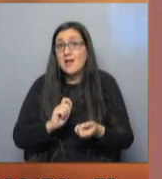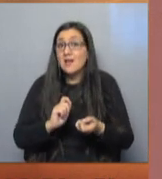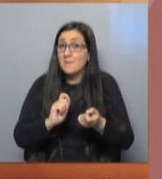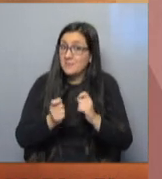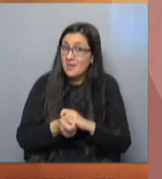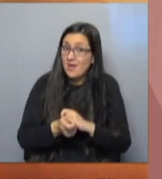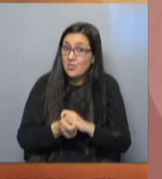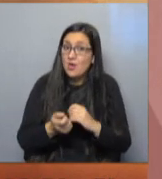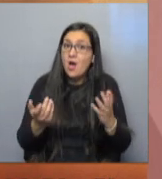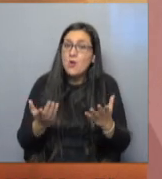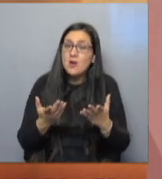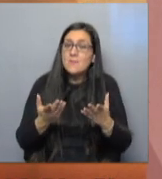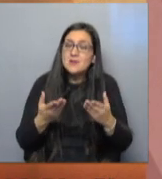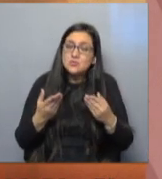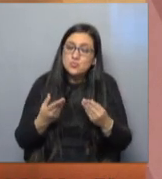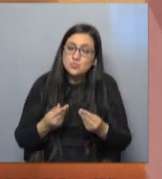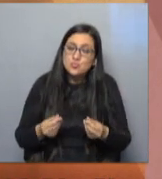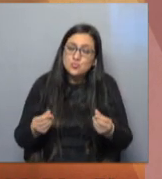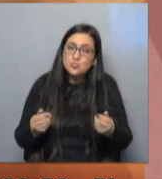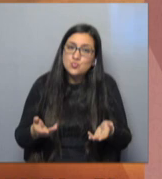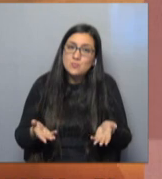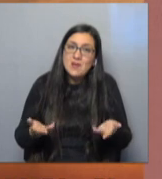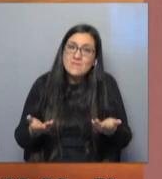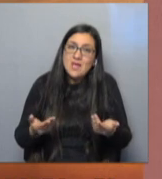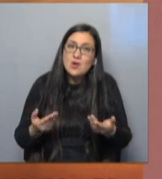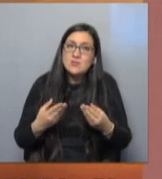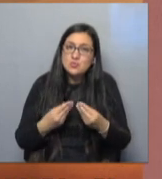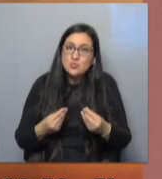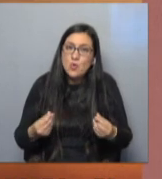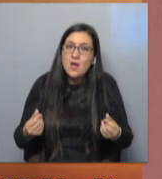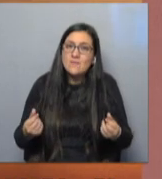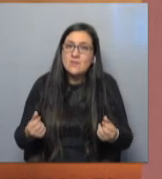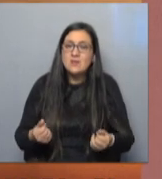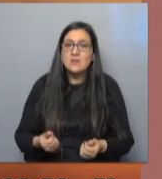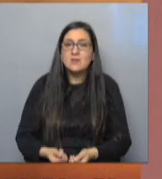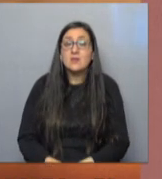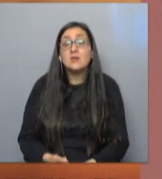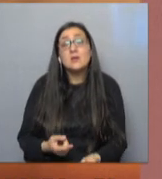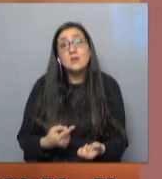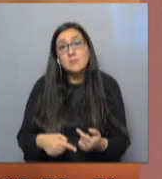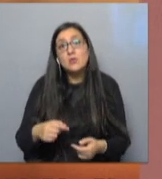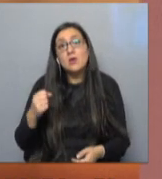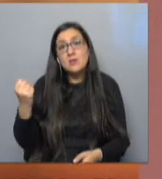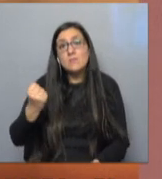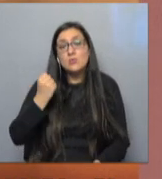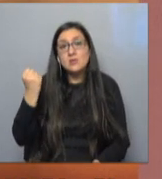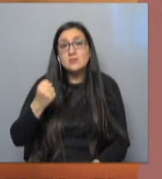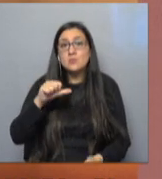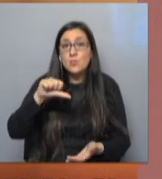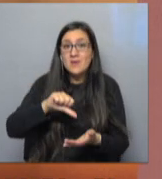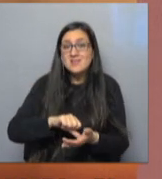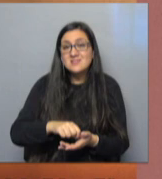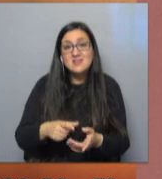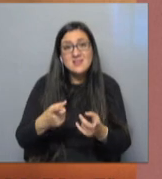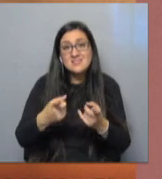alivianado y ha dispersado mucho pero bueno es importancia de un país que necesita